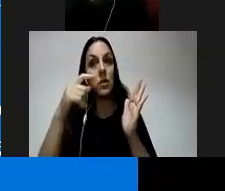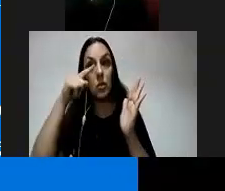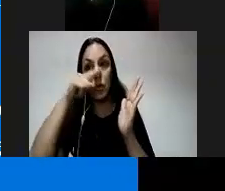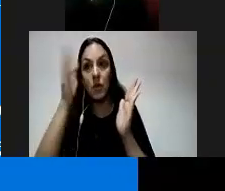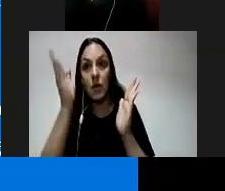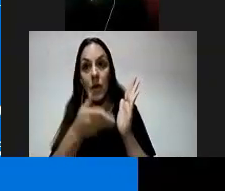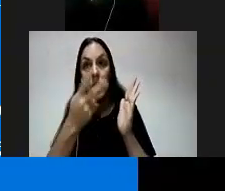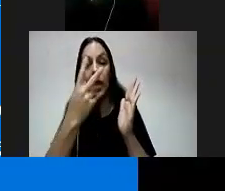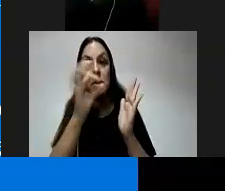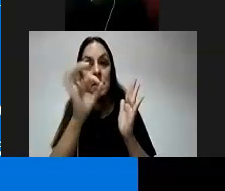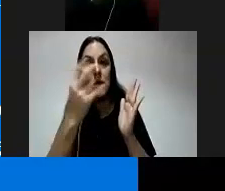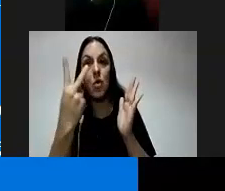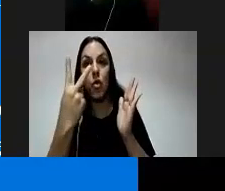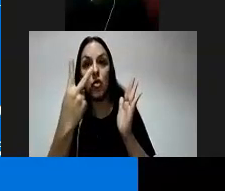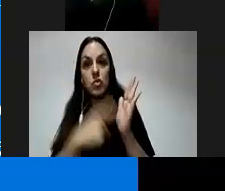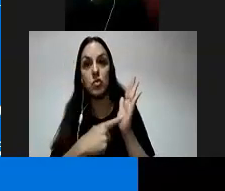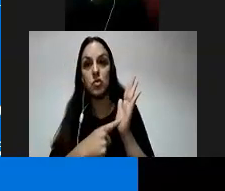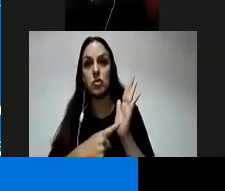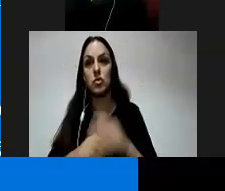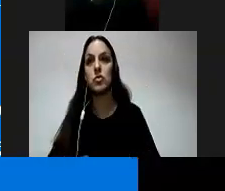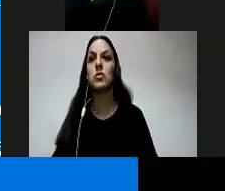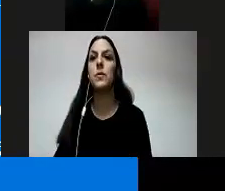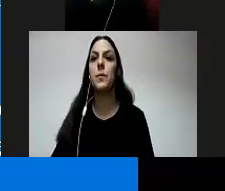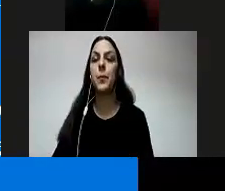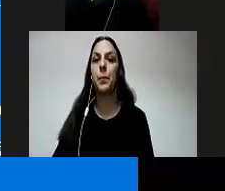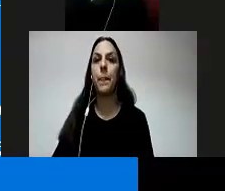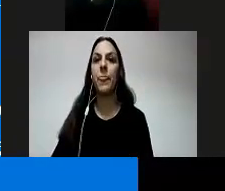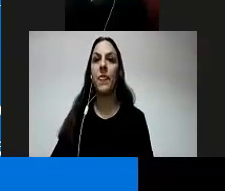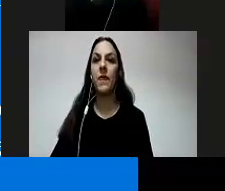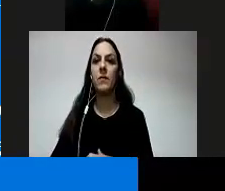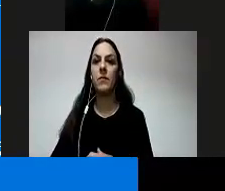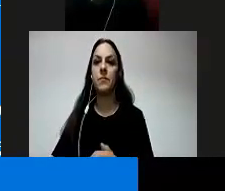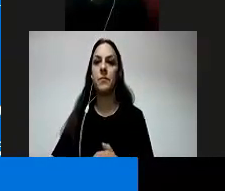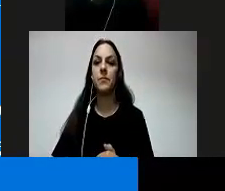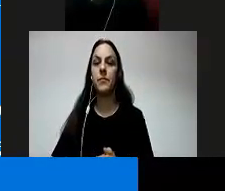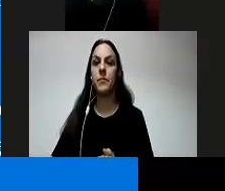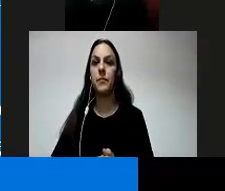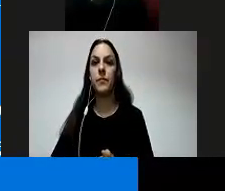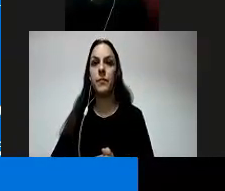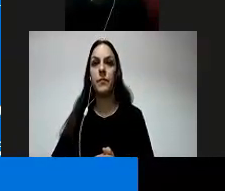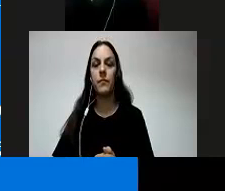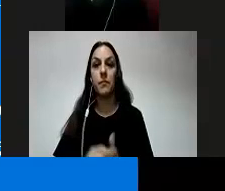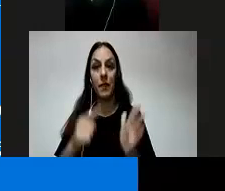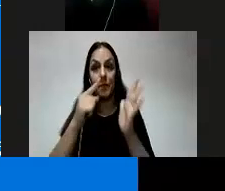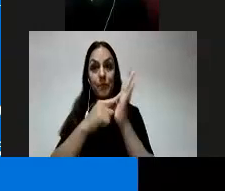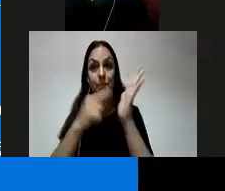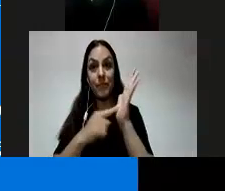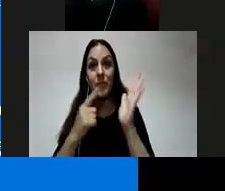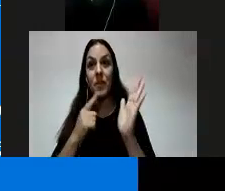2407/02. Esto es lo que aplica el decreto